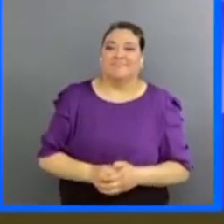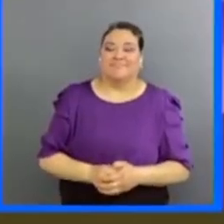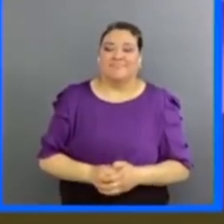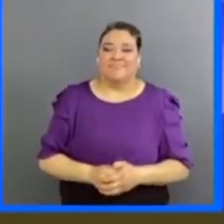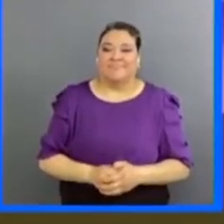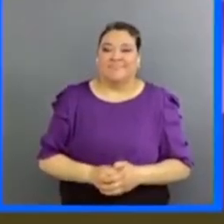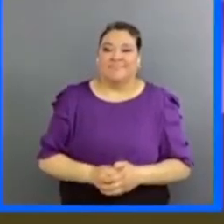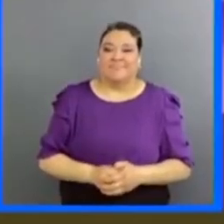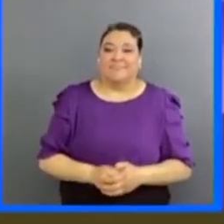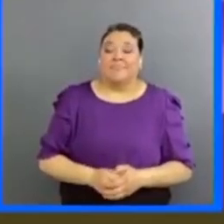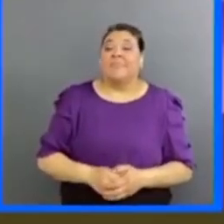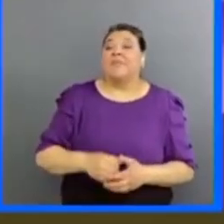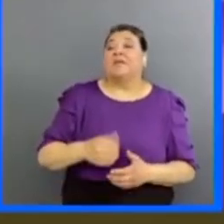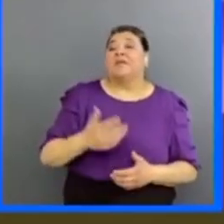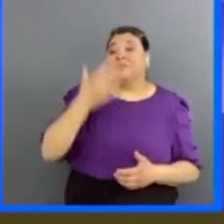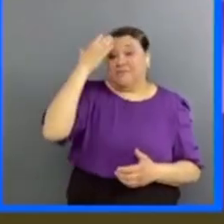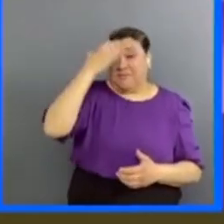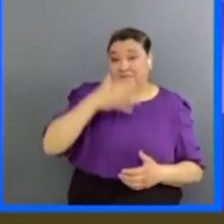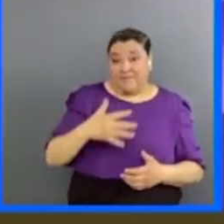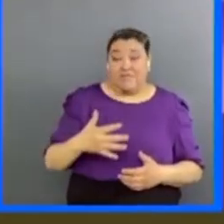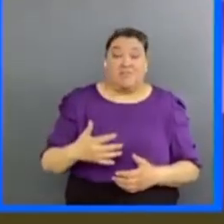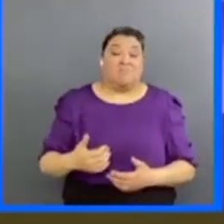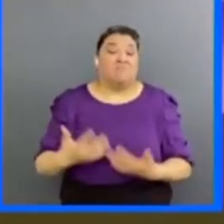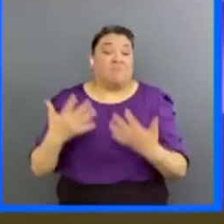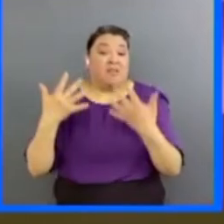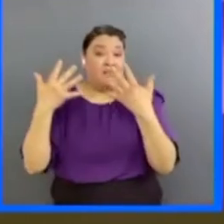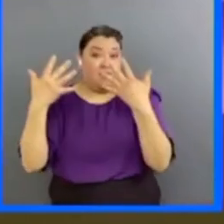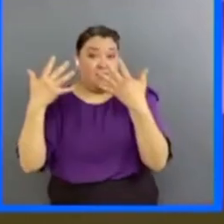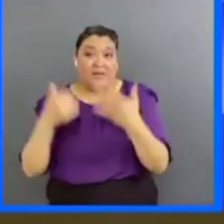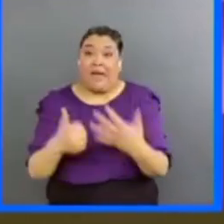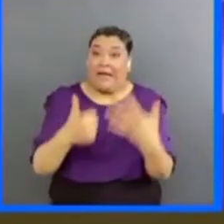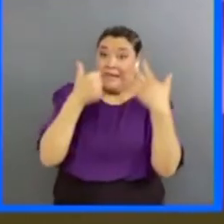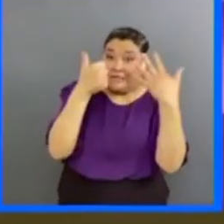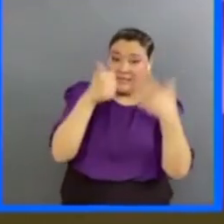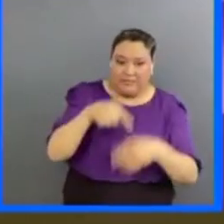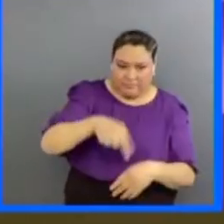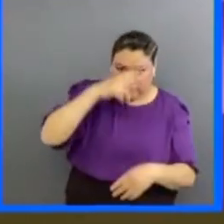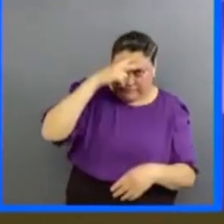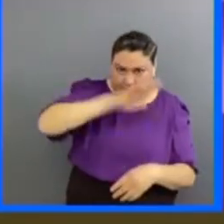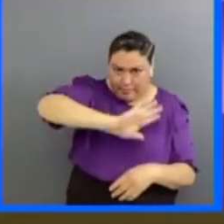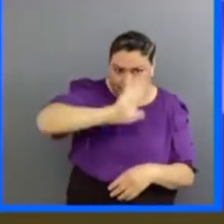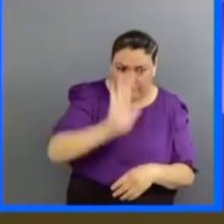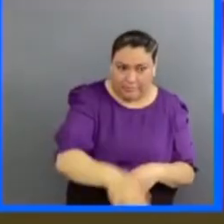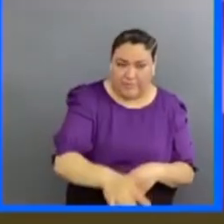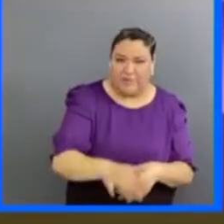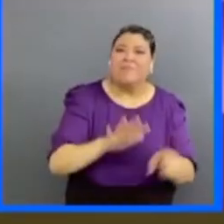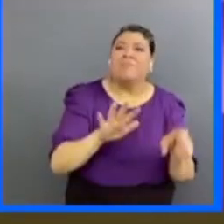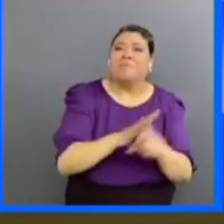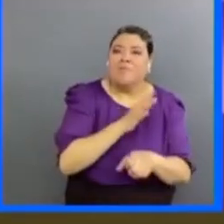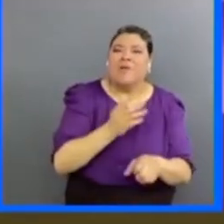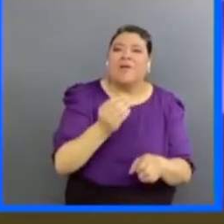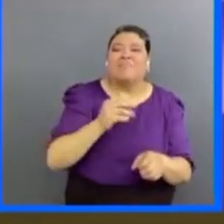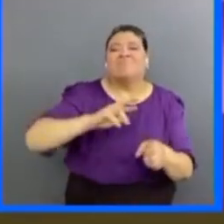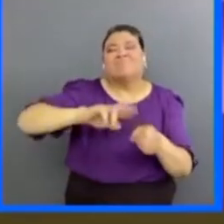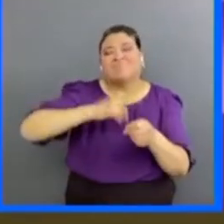6 de las 10 causas de muerte en nuestro país están directamente relacionadas con el consumo de bebidas